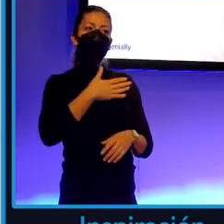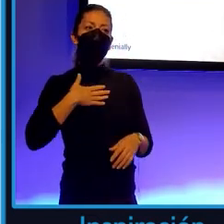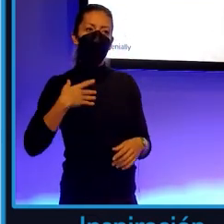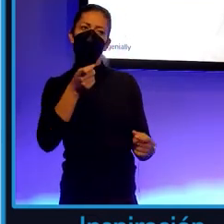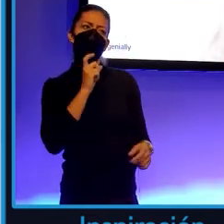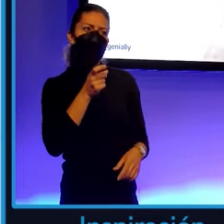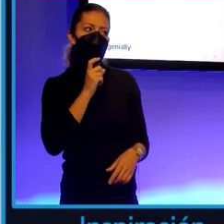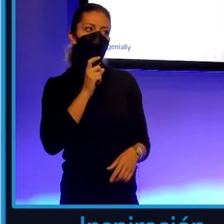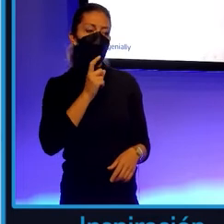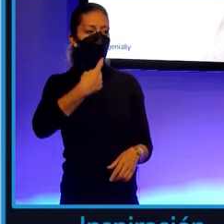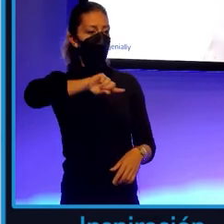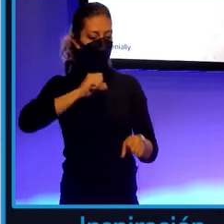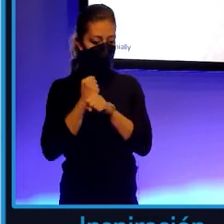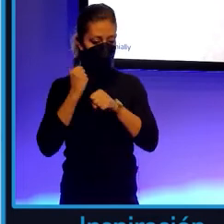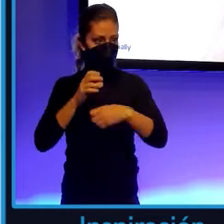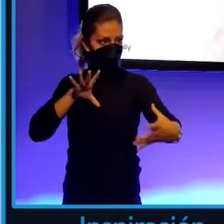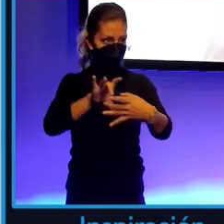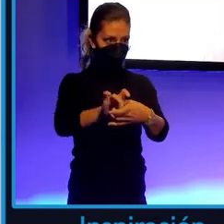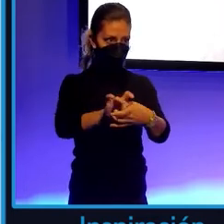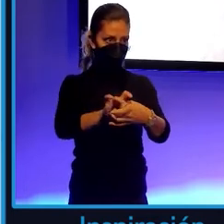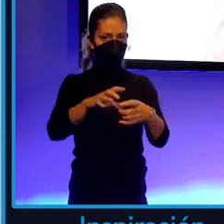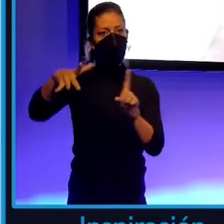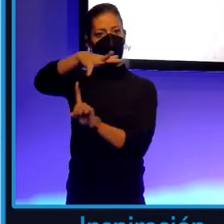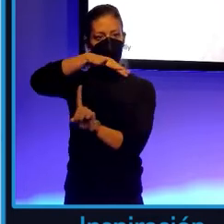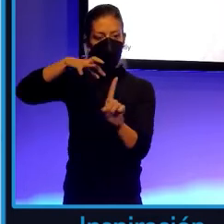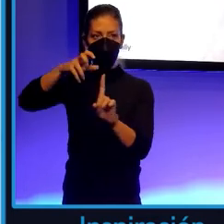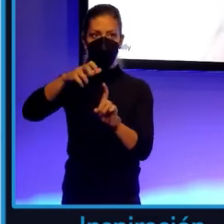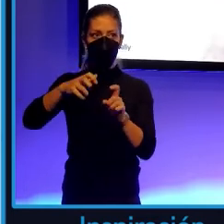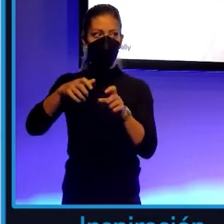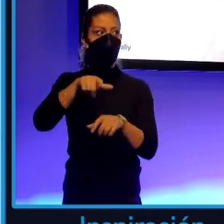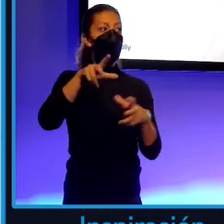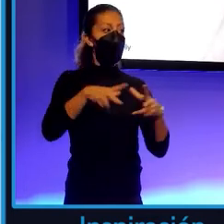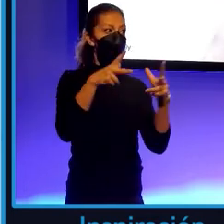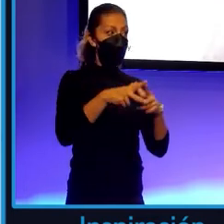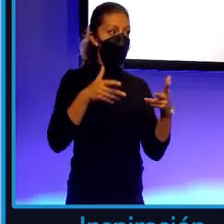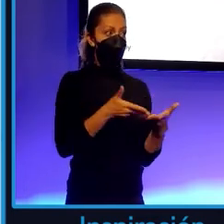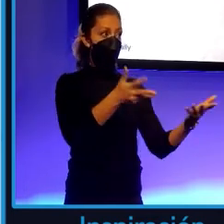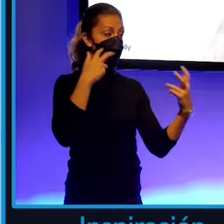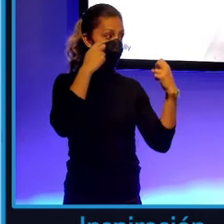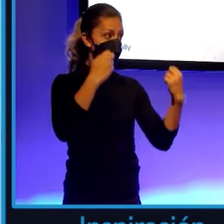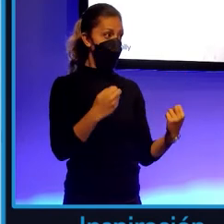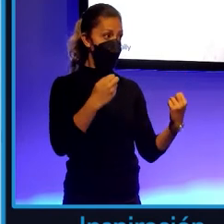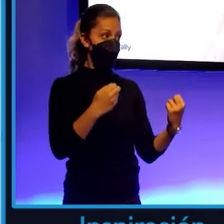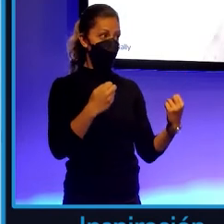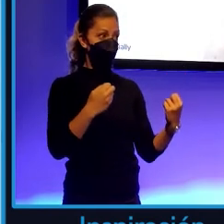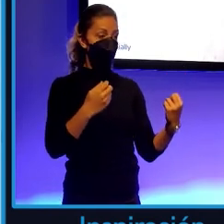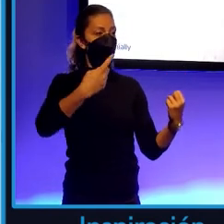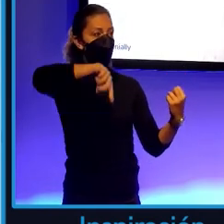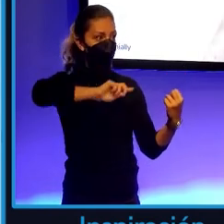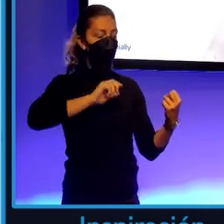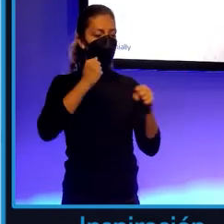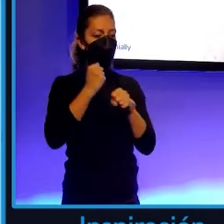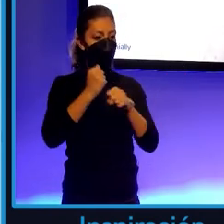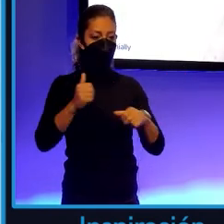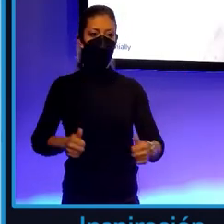esperemos a que nos carguemos el medio ambiente y que no haya humanidad qué es lo que ustedes comentaba vamos a hacer algo más vamos a hacer que el